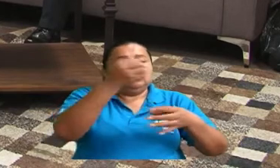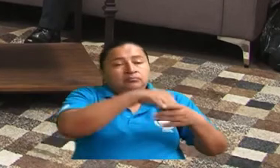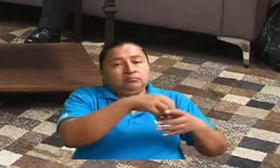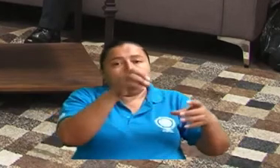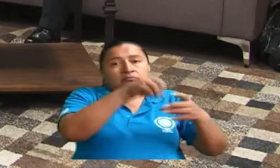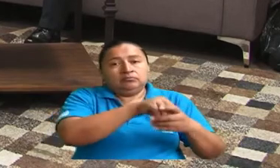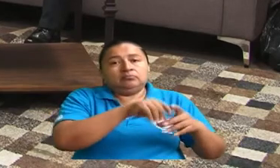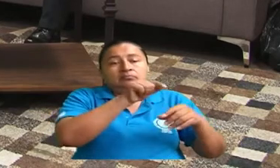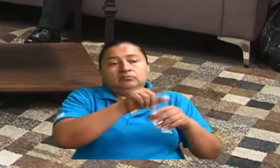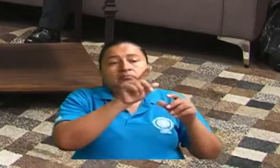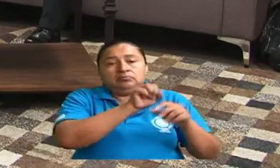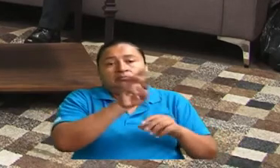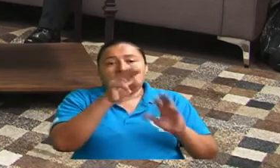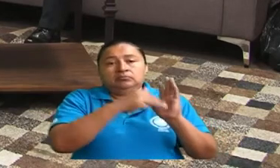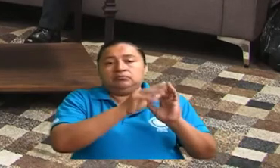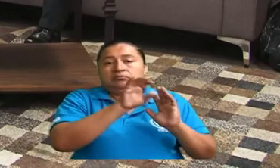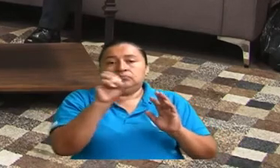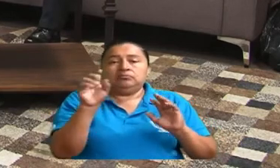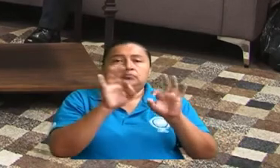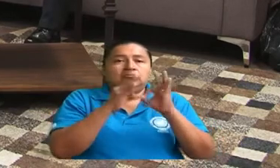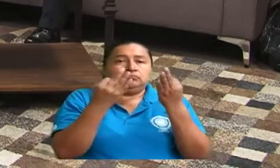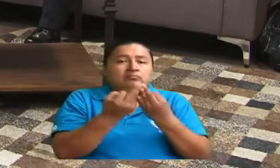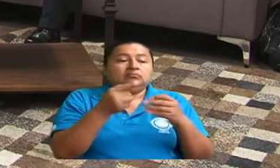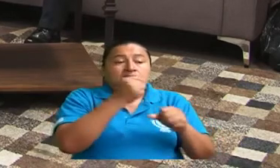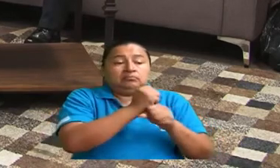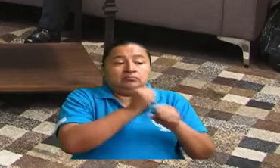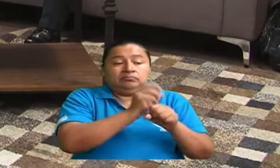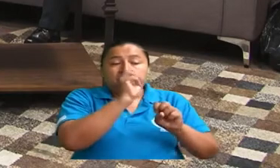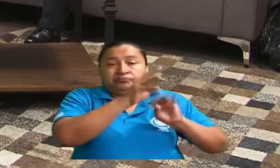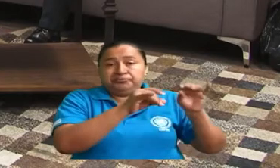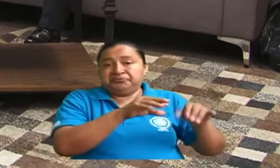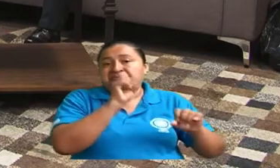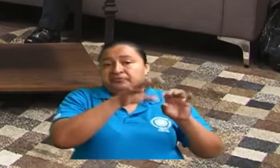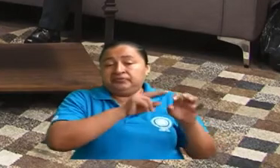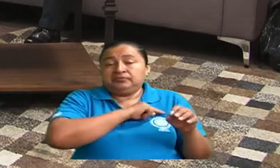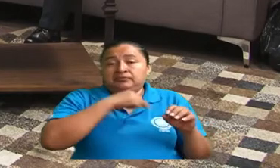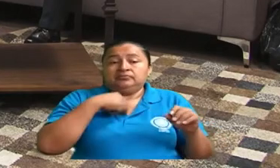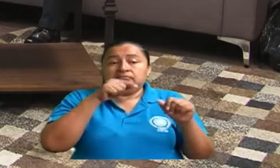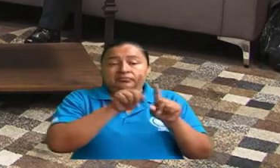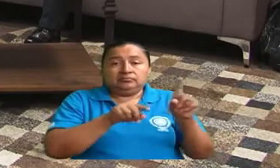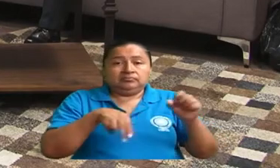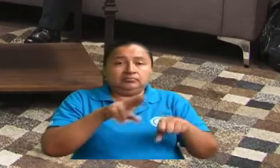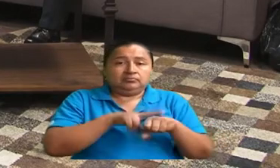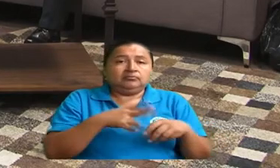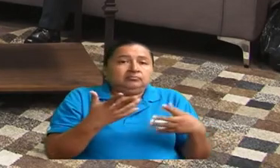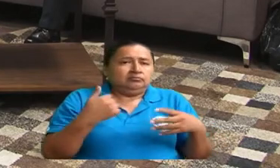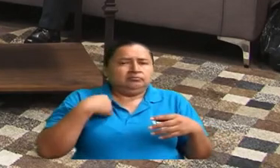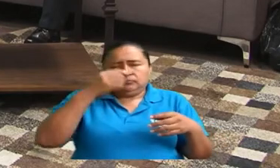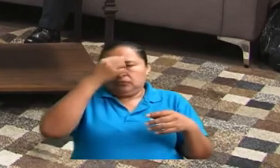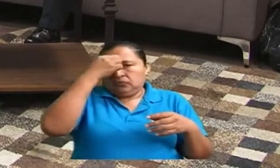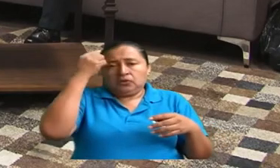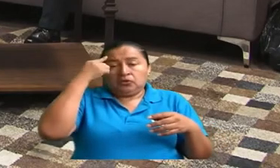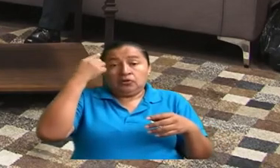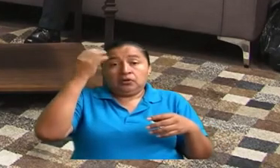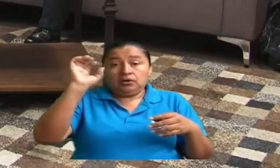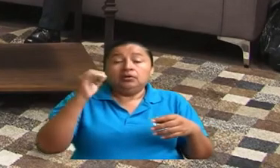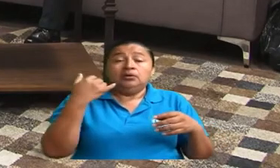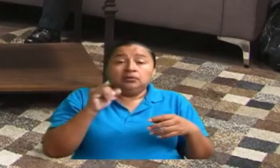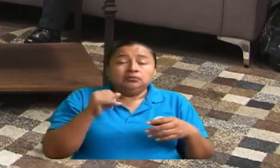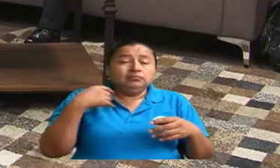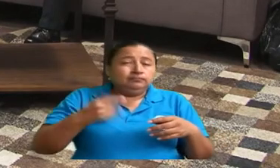¿verdad? Para estas 13.500 familias recicladoras de base a nivel nacional, ¿verdad? Y ahí, pues, yo creo que si ponemos